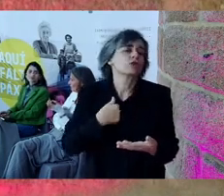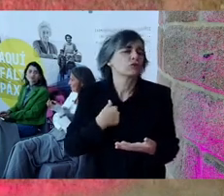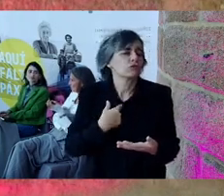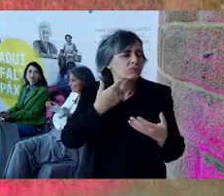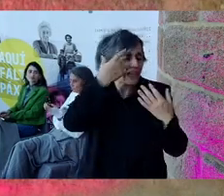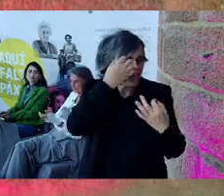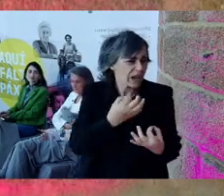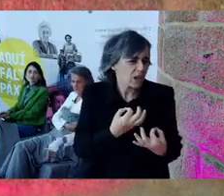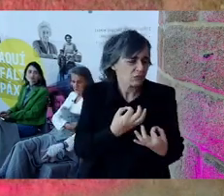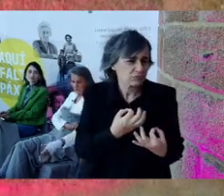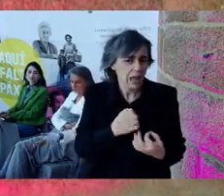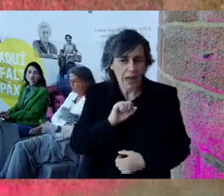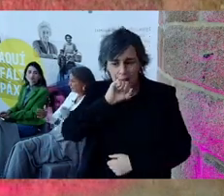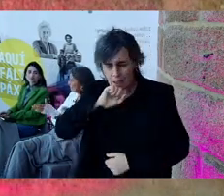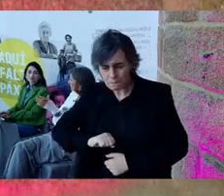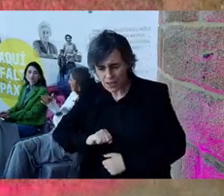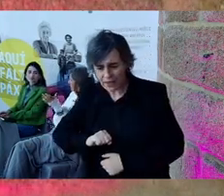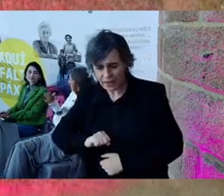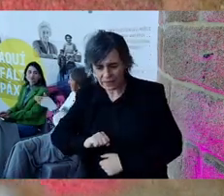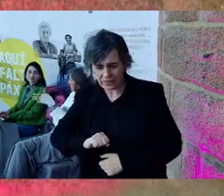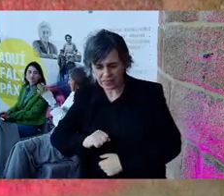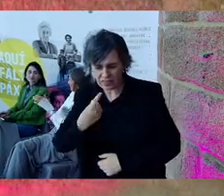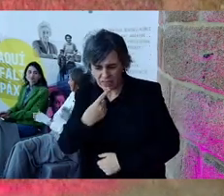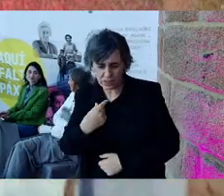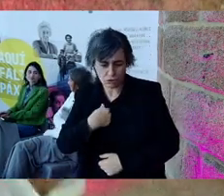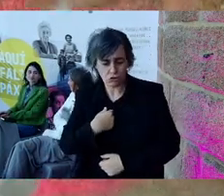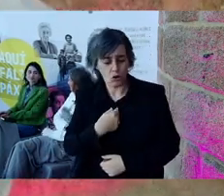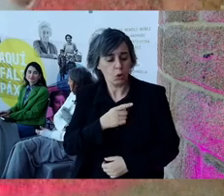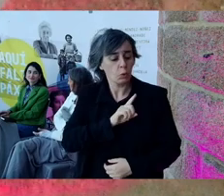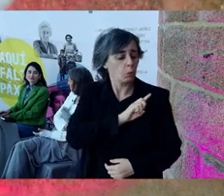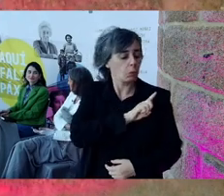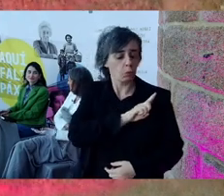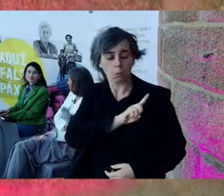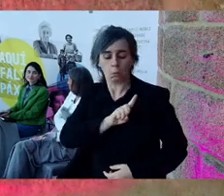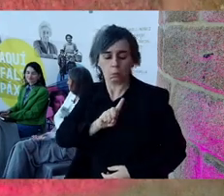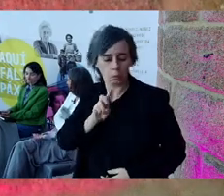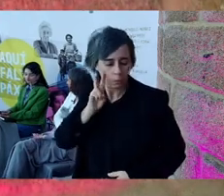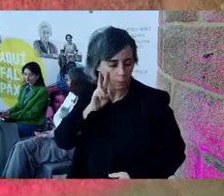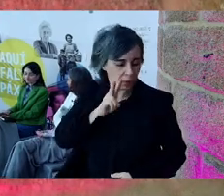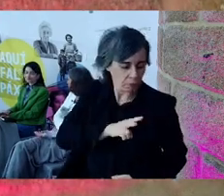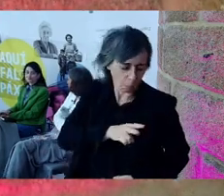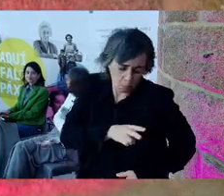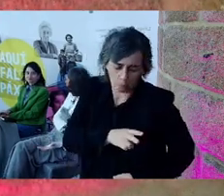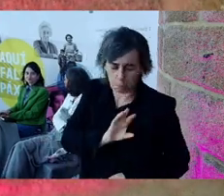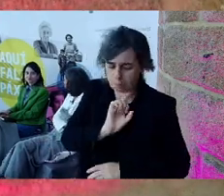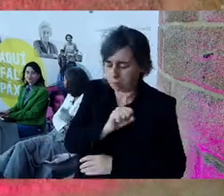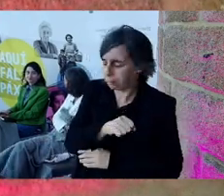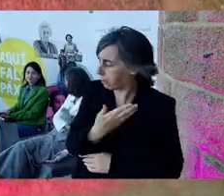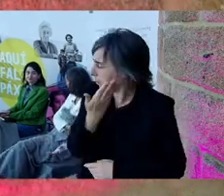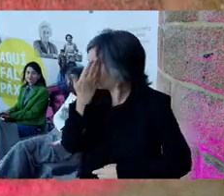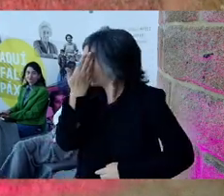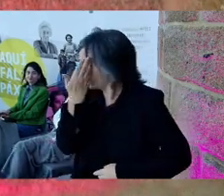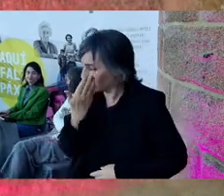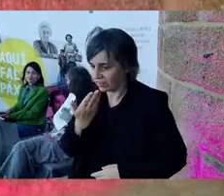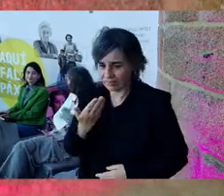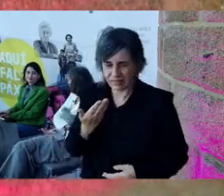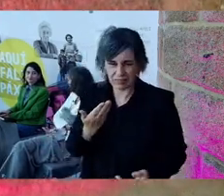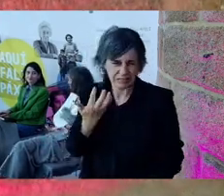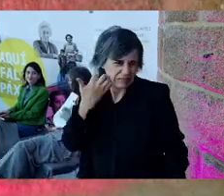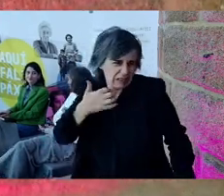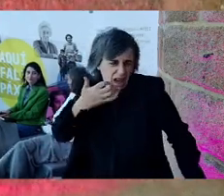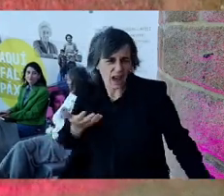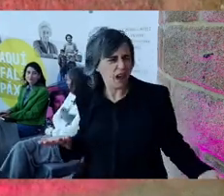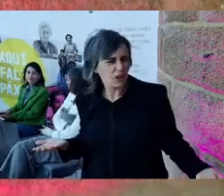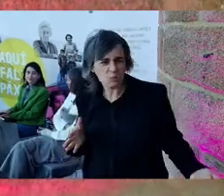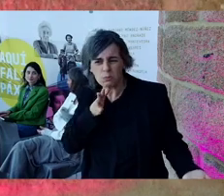yo no veo que puede ganar Gelmírez con decir que pasó a su lado y la miró y siguió de largo. O sea, no sé, es que ni en su época eso